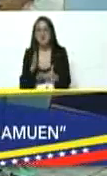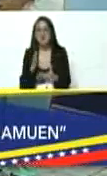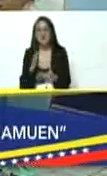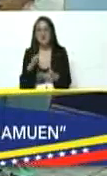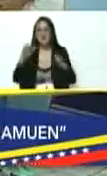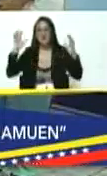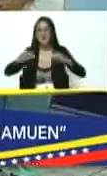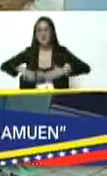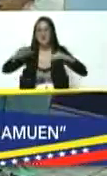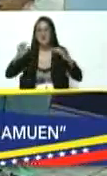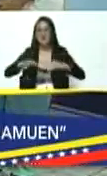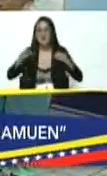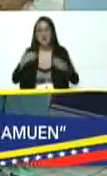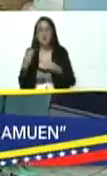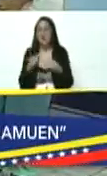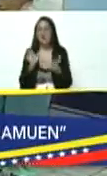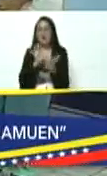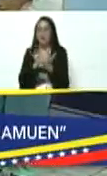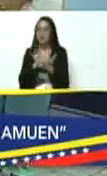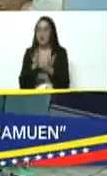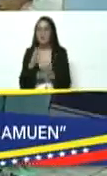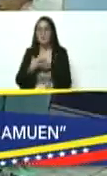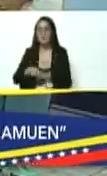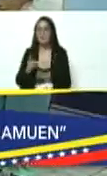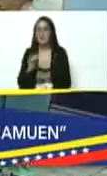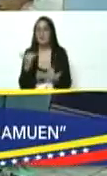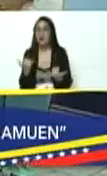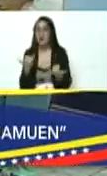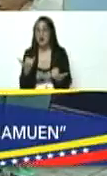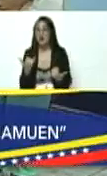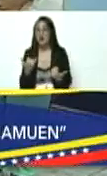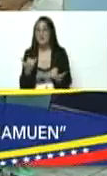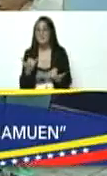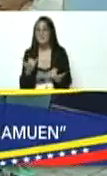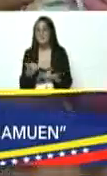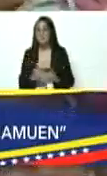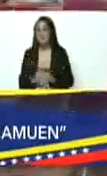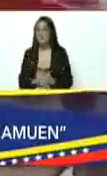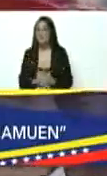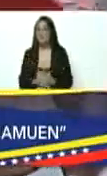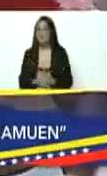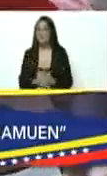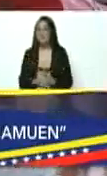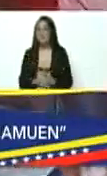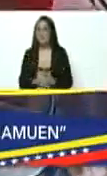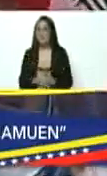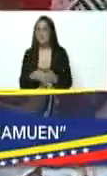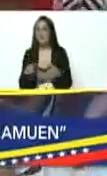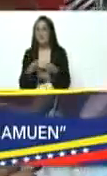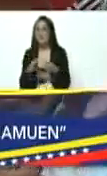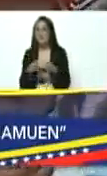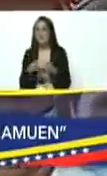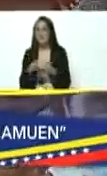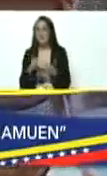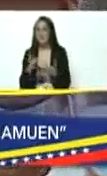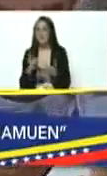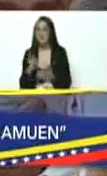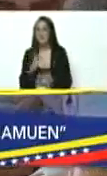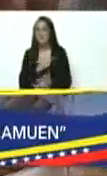naturaleza decía que no hiciéramos el pase con usted. Y hoy hemos pasado junto con la comunidad y con el equipo de transmisión de Vive